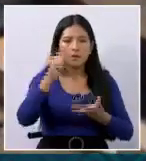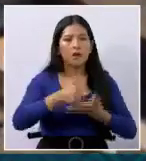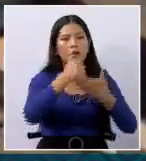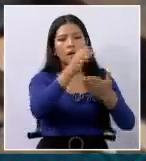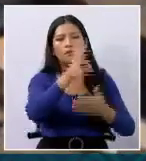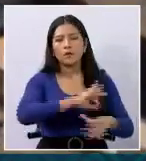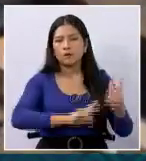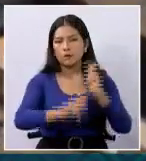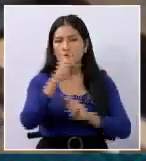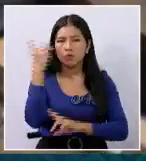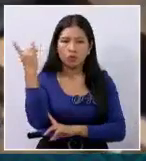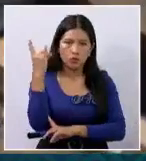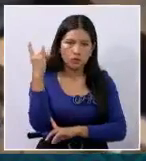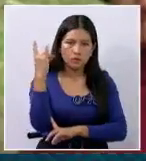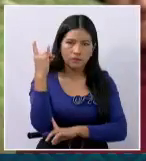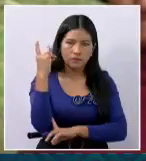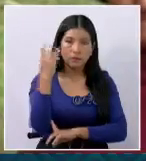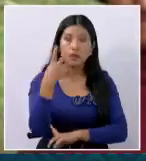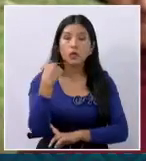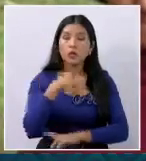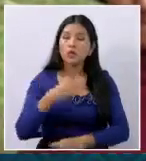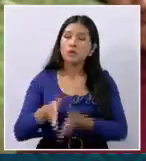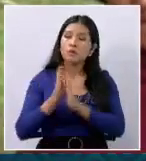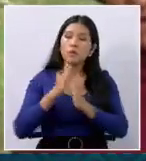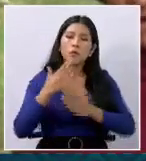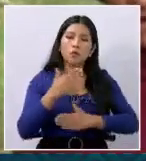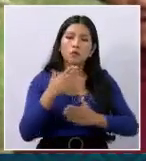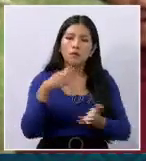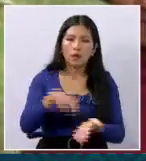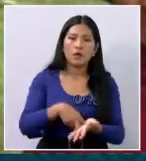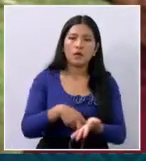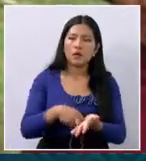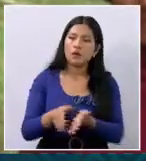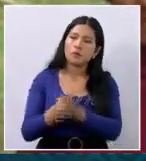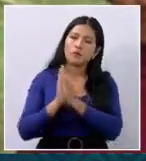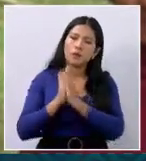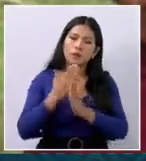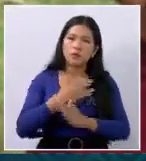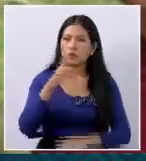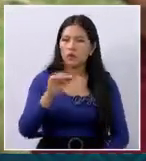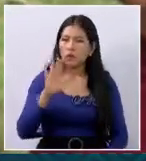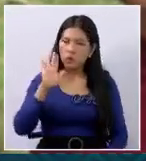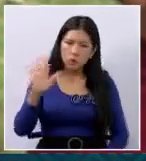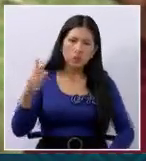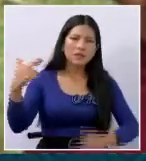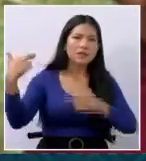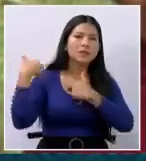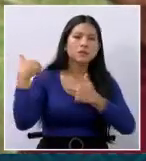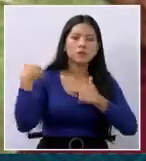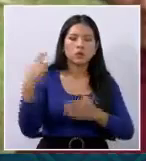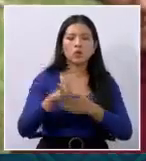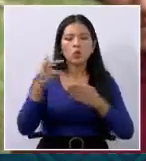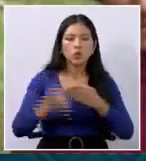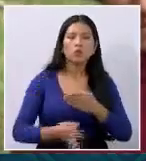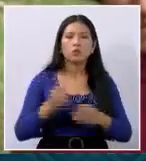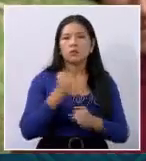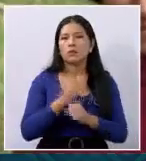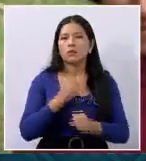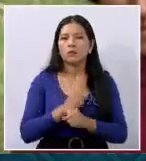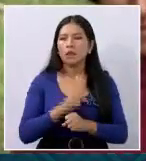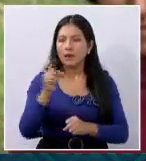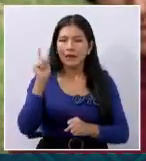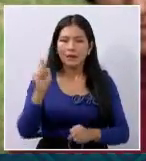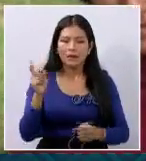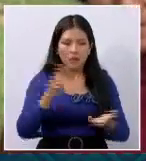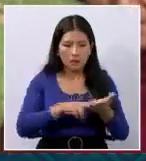boliviano. No es un por favor, le estamos diciendo a ellos que cumplan su trabajo, ellos son legisladores, tienen que aprobar